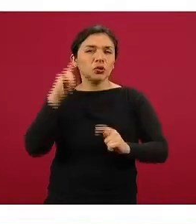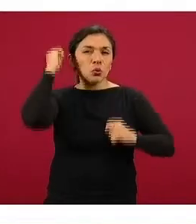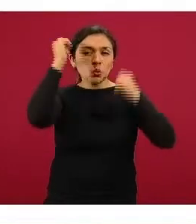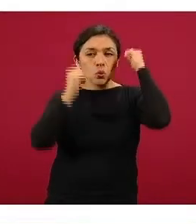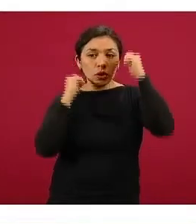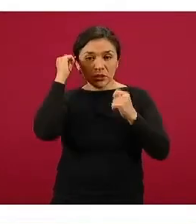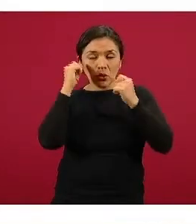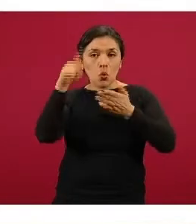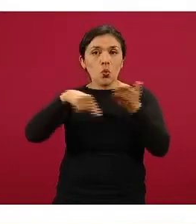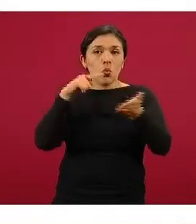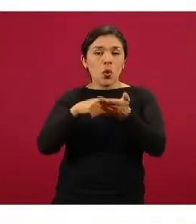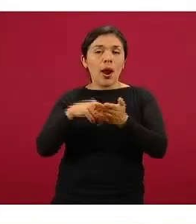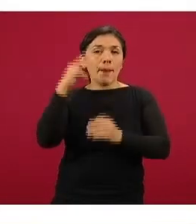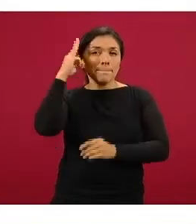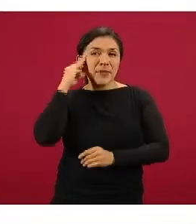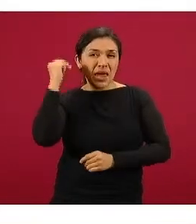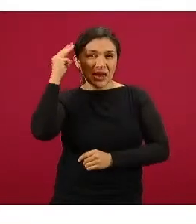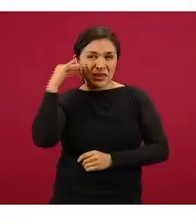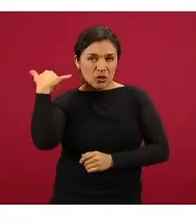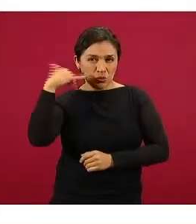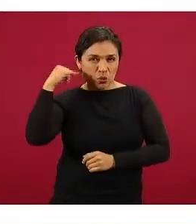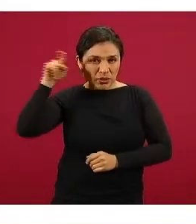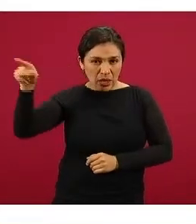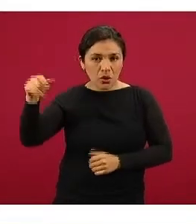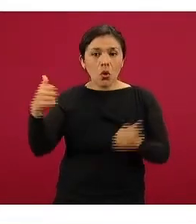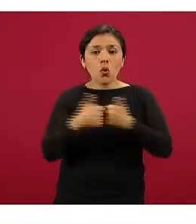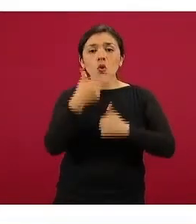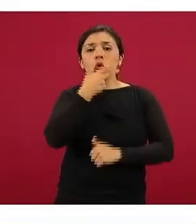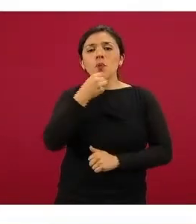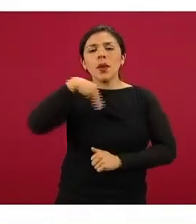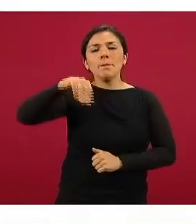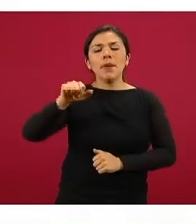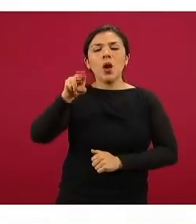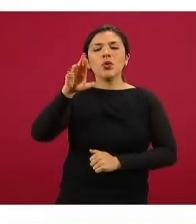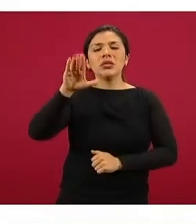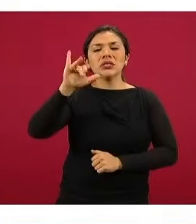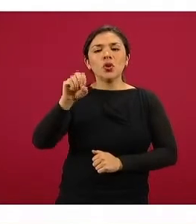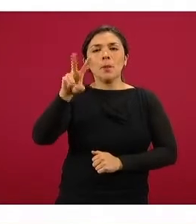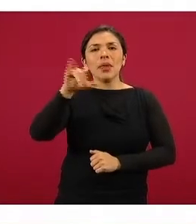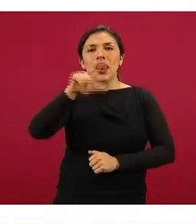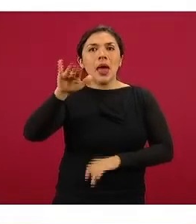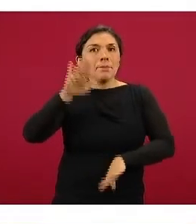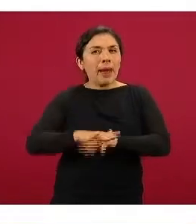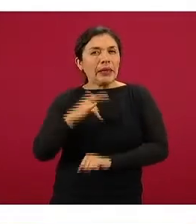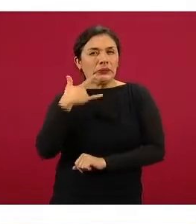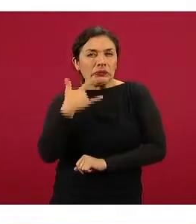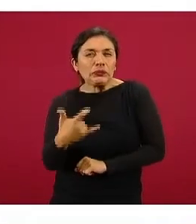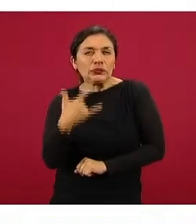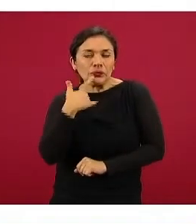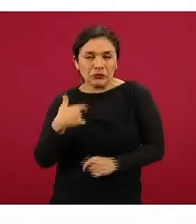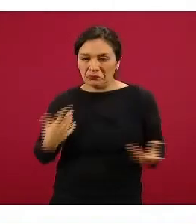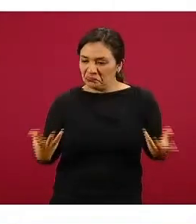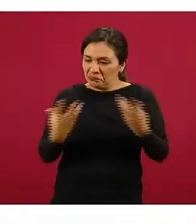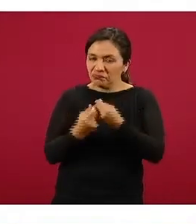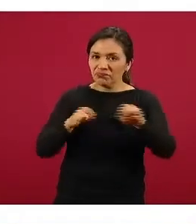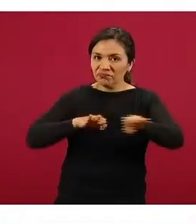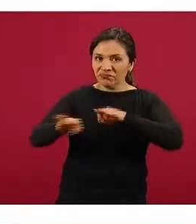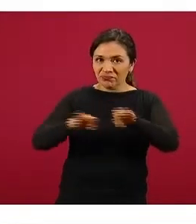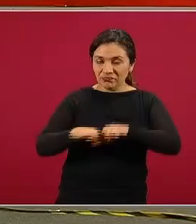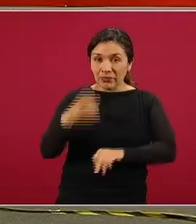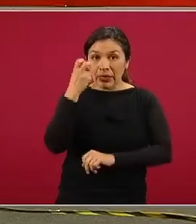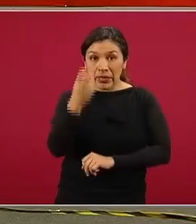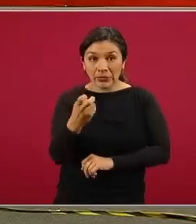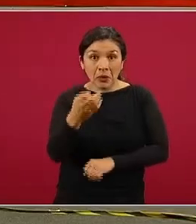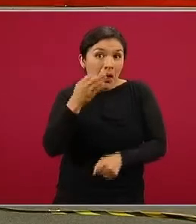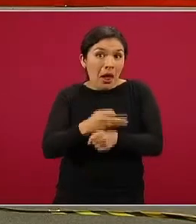Tianguis Turístico en Mérida, Yucatán, donde Mauricio Vila Dosal pues le ha echado muchas ganas y estamos trabajando de la mano. Eso